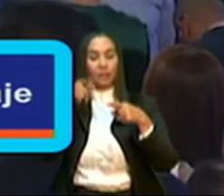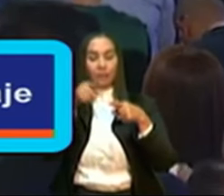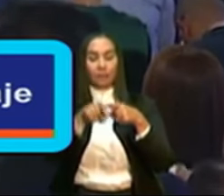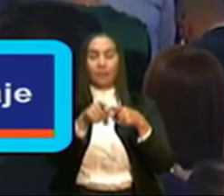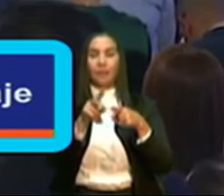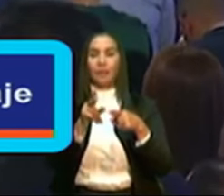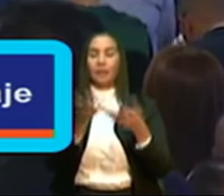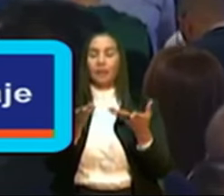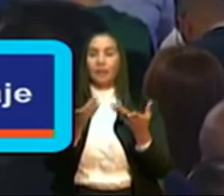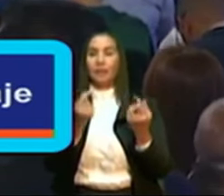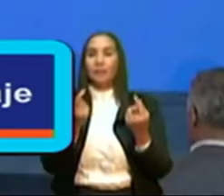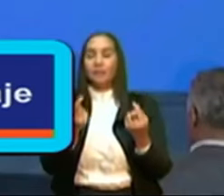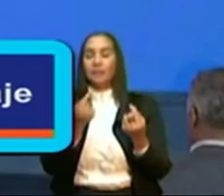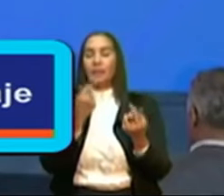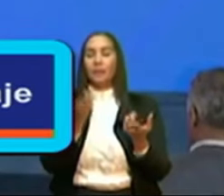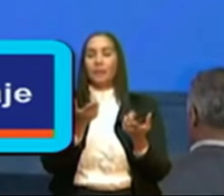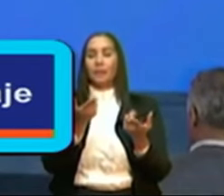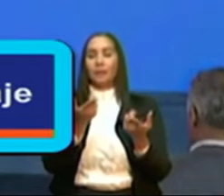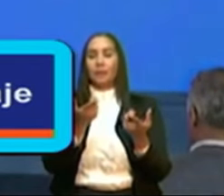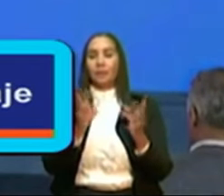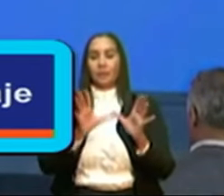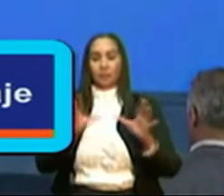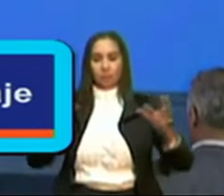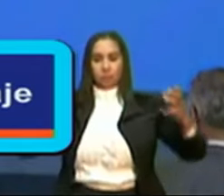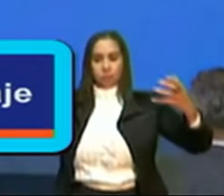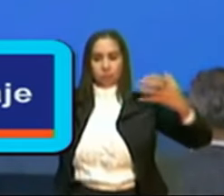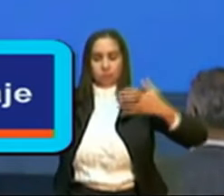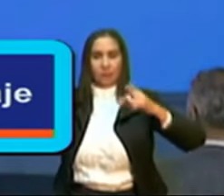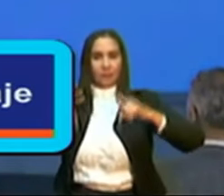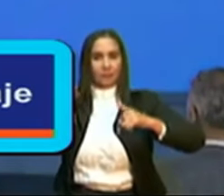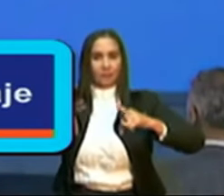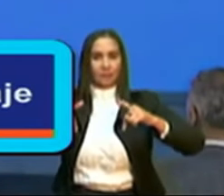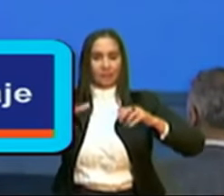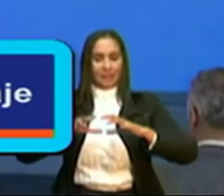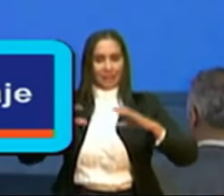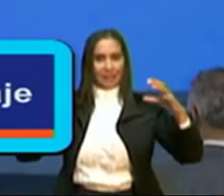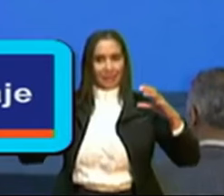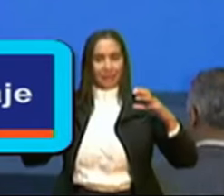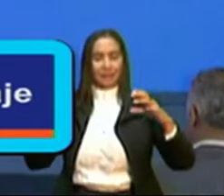hacer ese monstruo aquí, debimos de hacerlo,